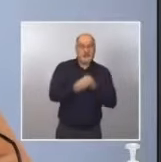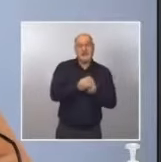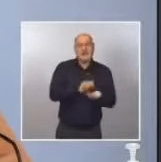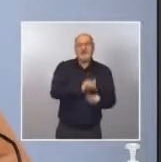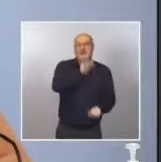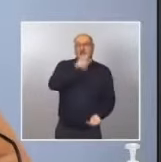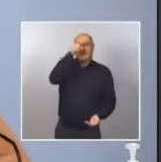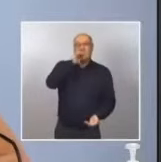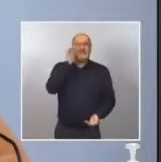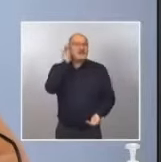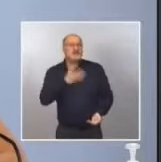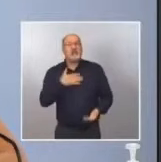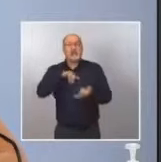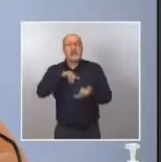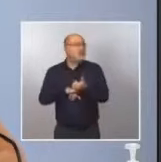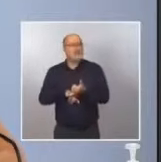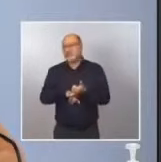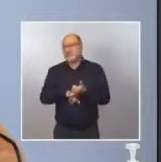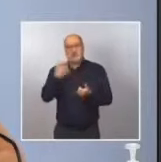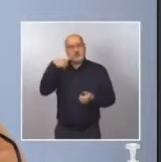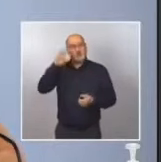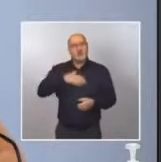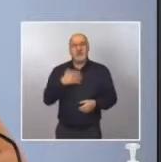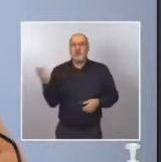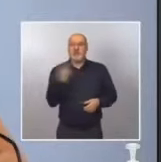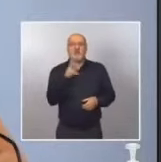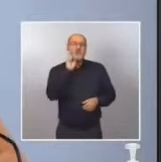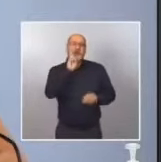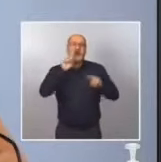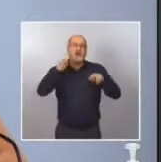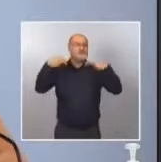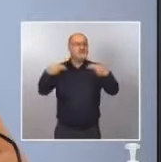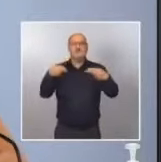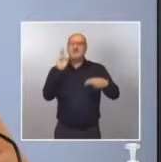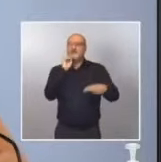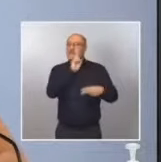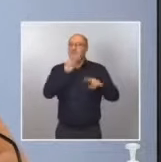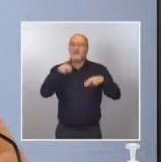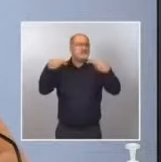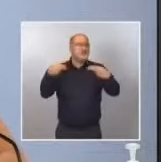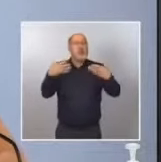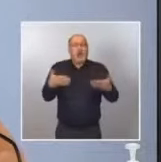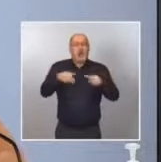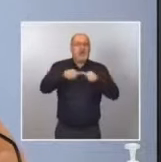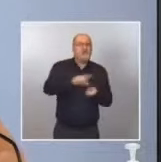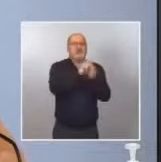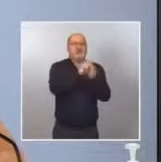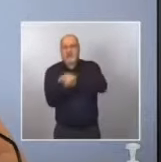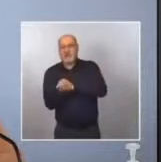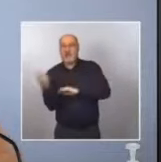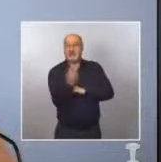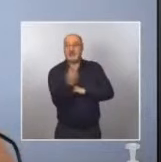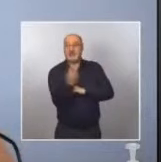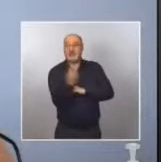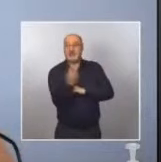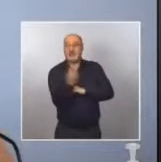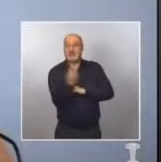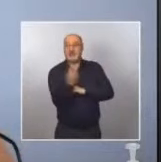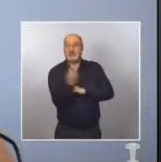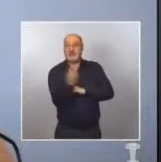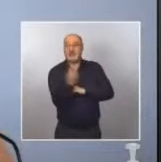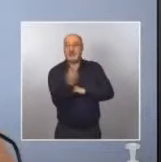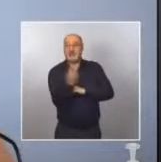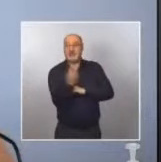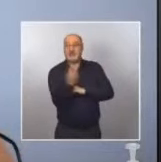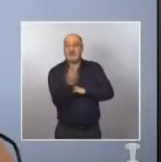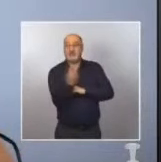no están casadas no se les reconoce a las dos como madres de esas criaturas a partir de ahora será así aunque no estén casadas quién